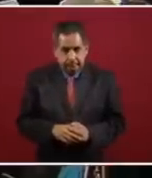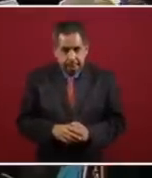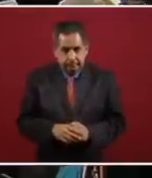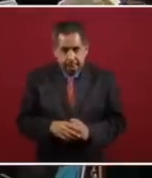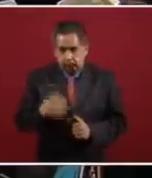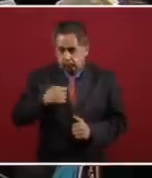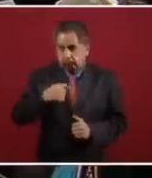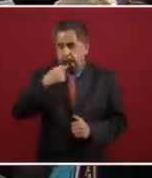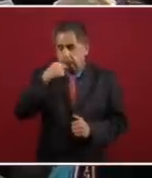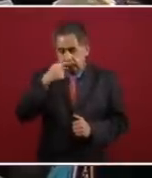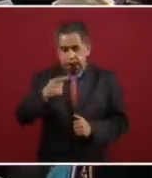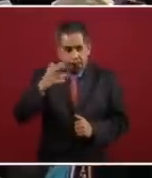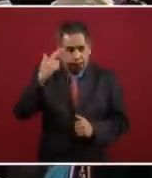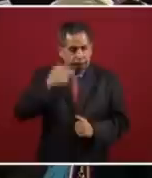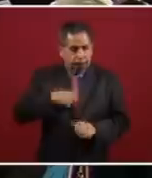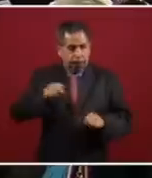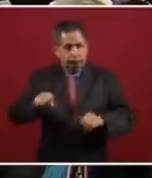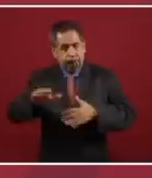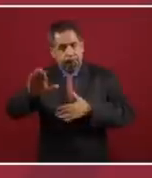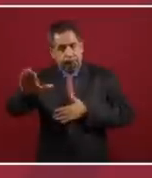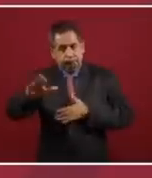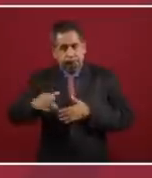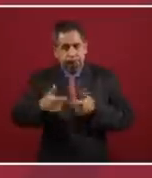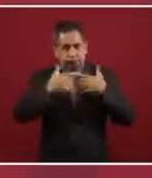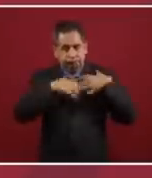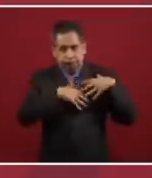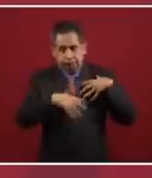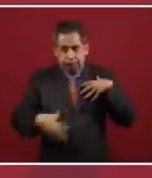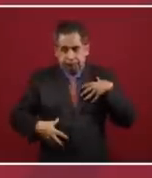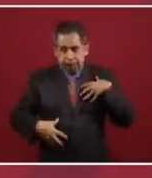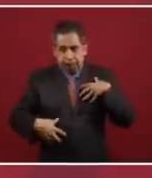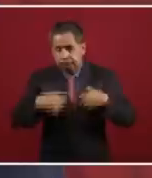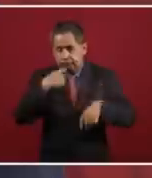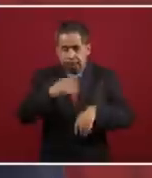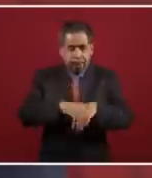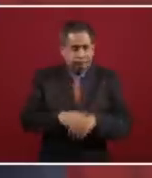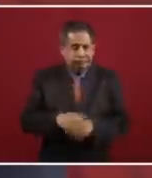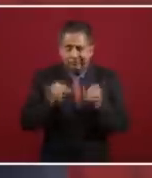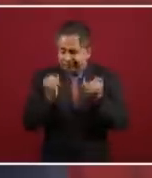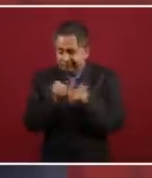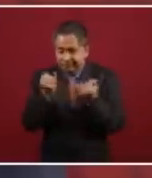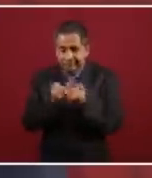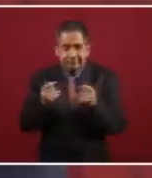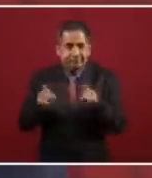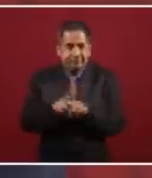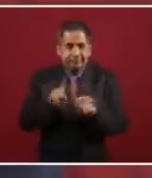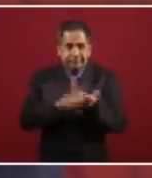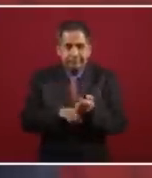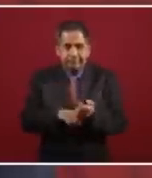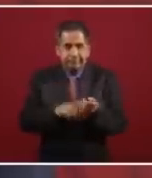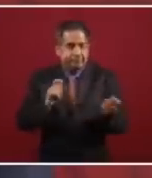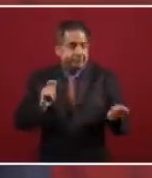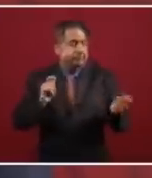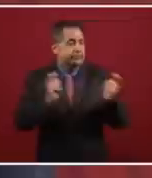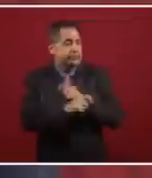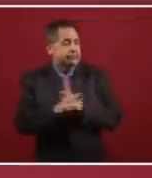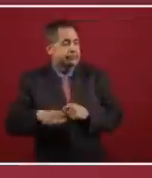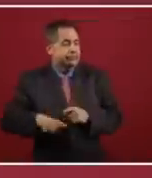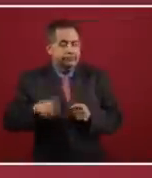Yo dije cuando tomé posición, esto no va a ser un simple cambio de